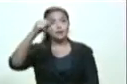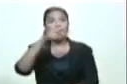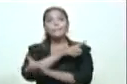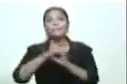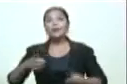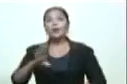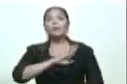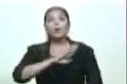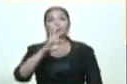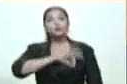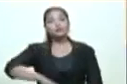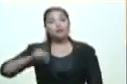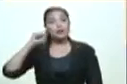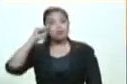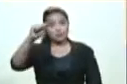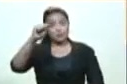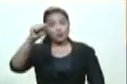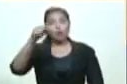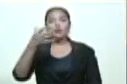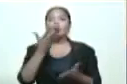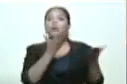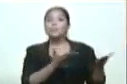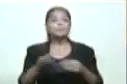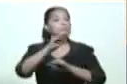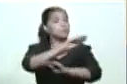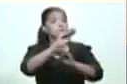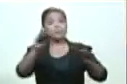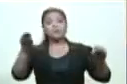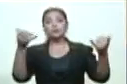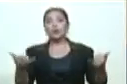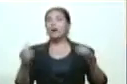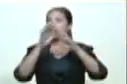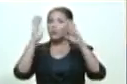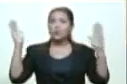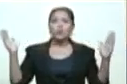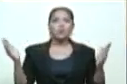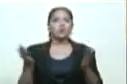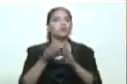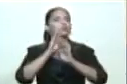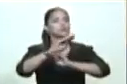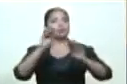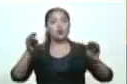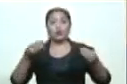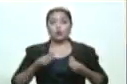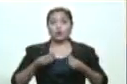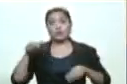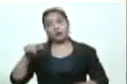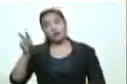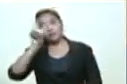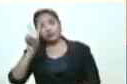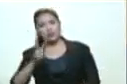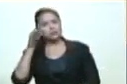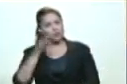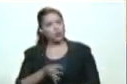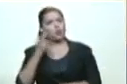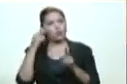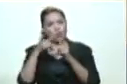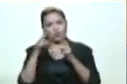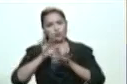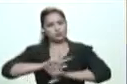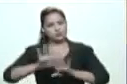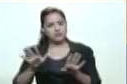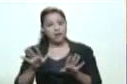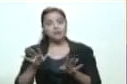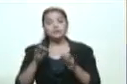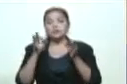nuestro socialismo. Y yo les invito, queridos compatriotas del mundo, los que viven en Venezuela seguramente la conocen, los